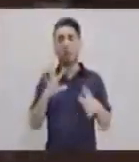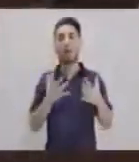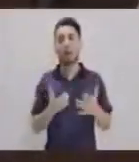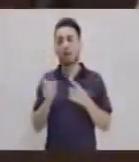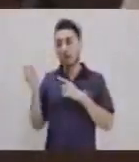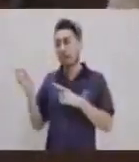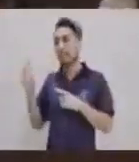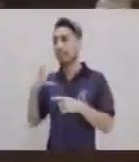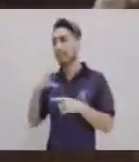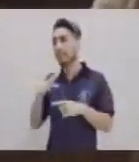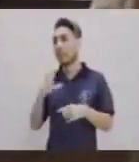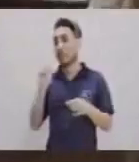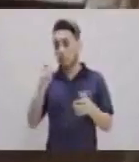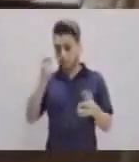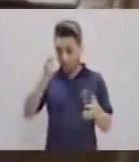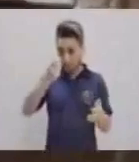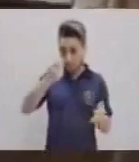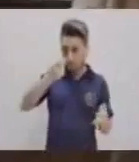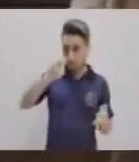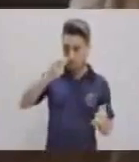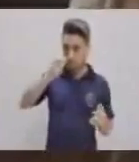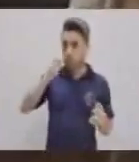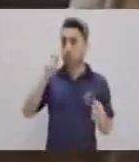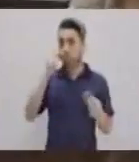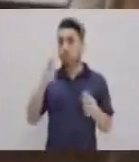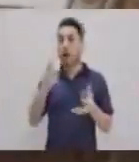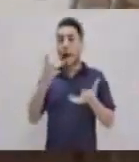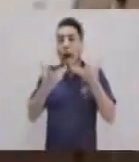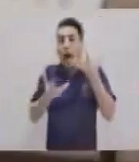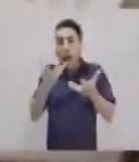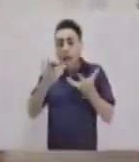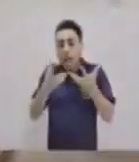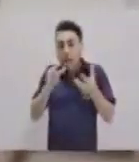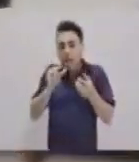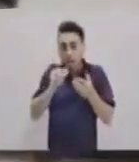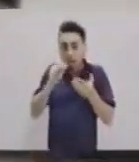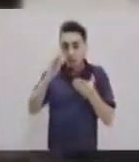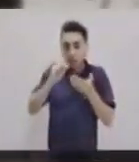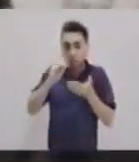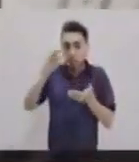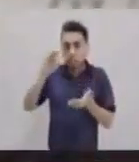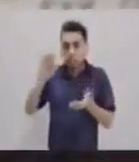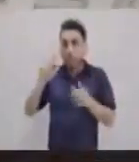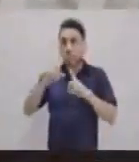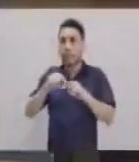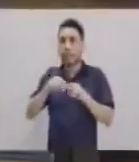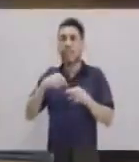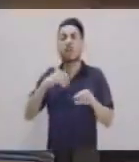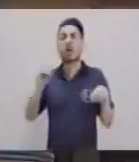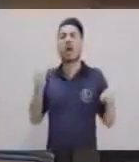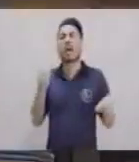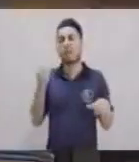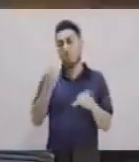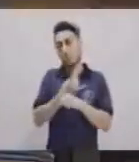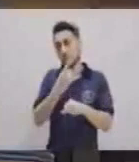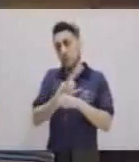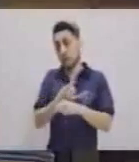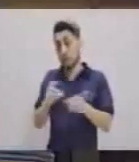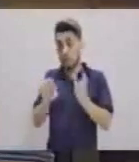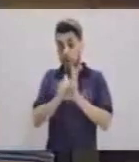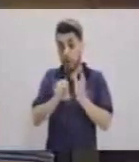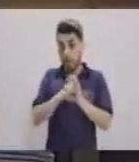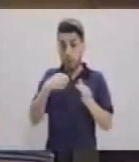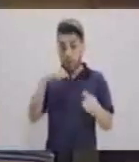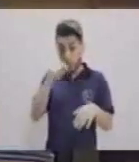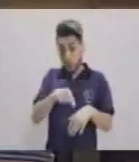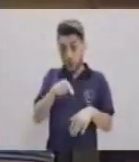tiene la posibilidad de poder graduar la temperatura según lo que yo vaya a trabajar, ¿sí? Por ejemplo,